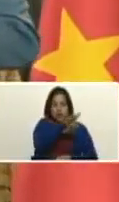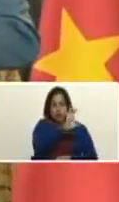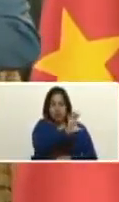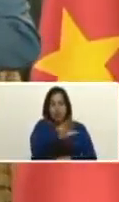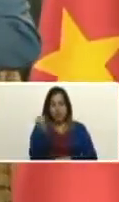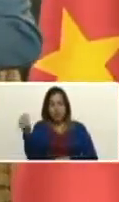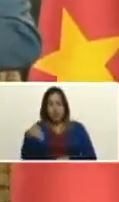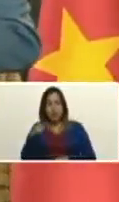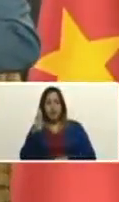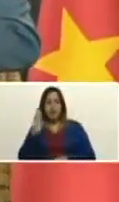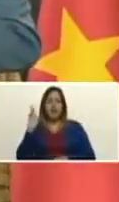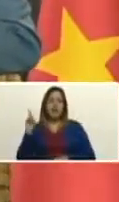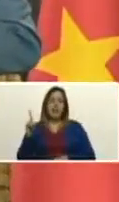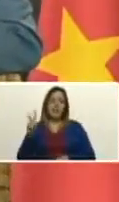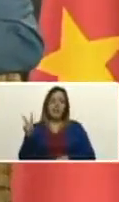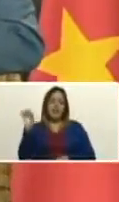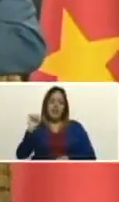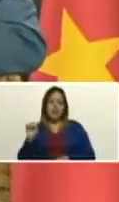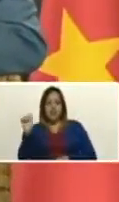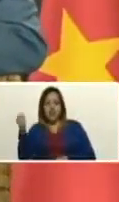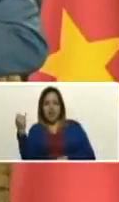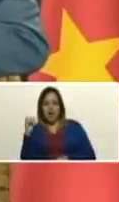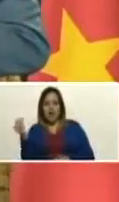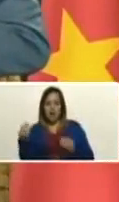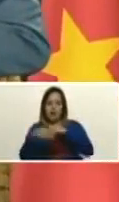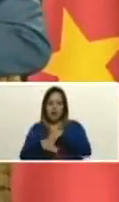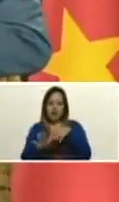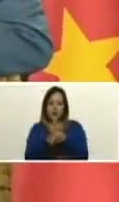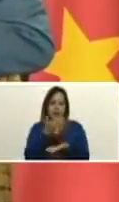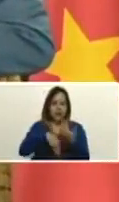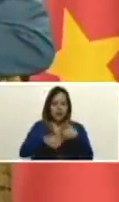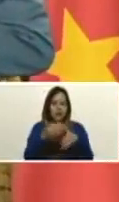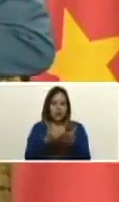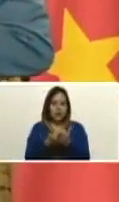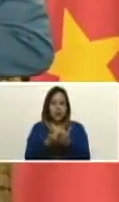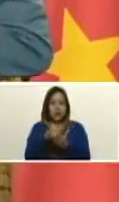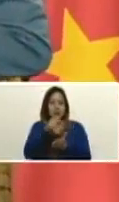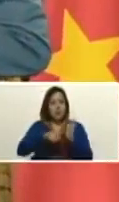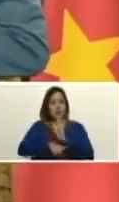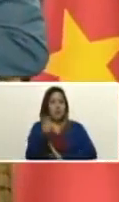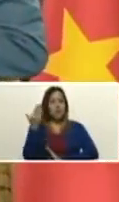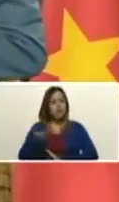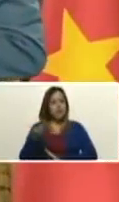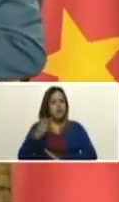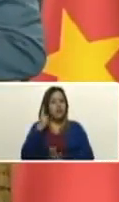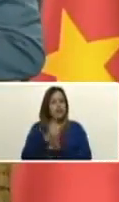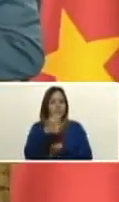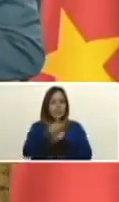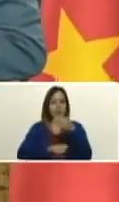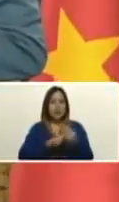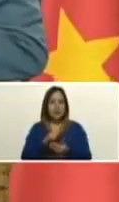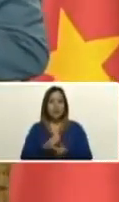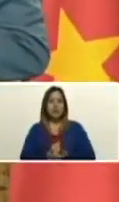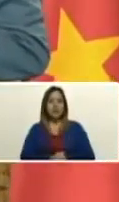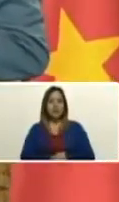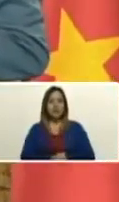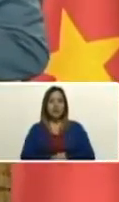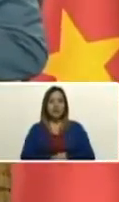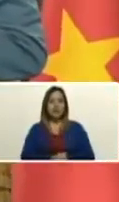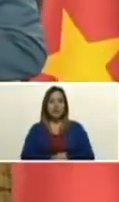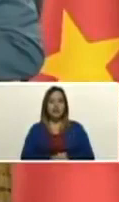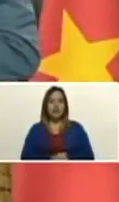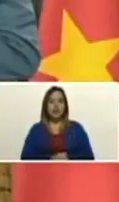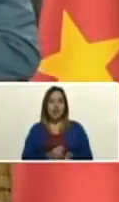a grandes acuerdos en materia energética de cooperación. Es quizás la cuenta pendiente que tenemos del mapa